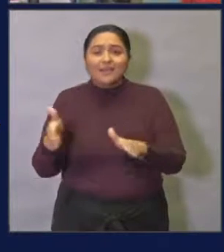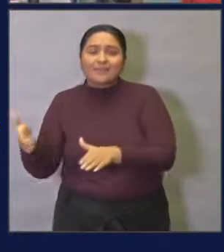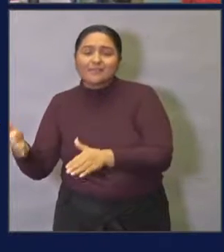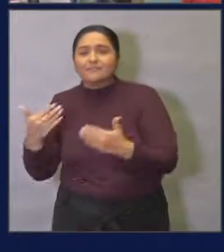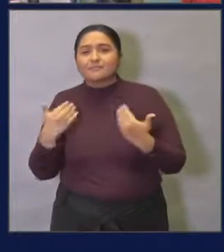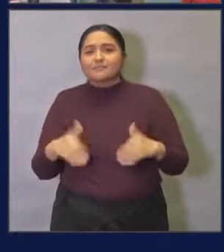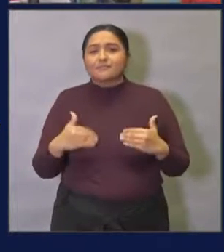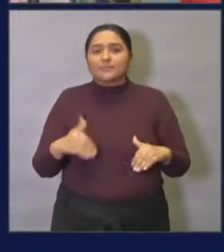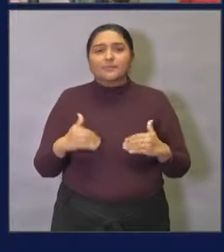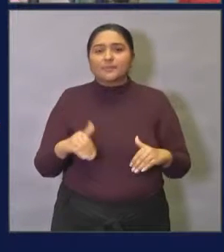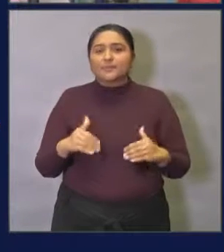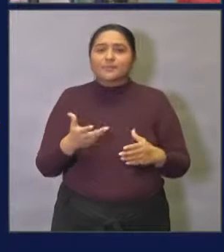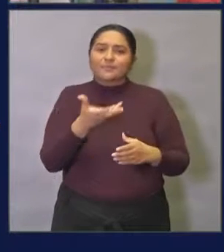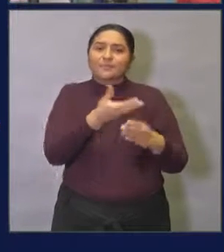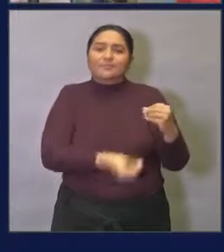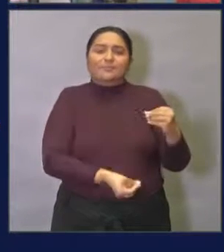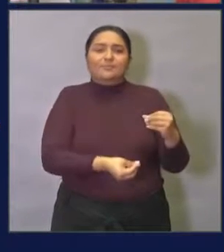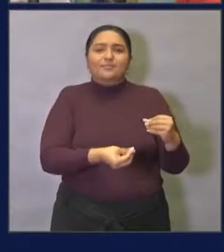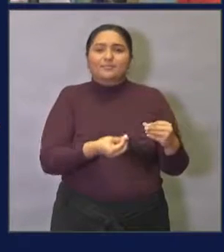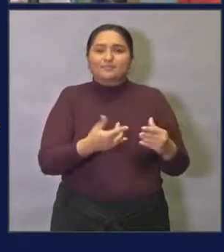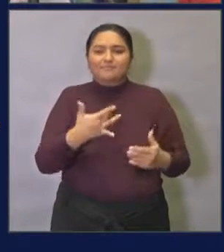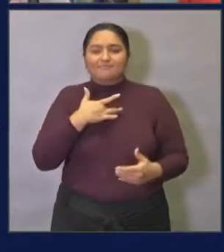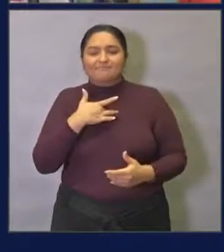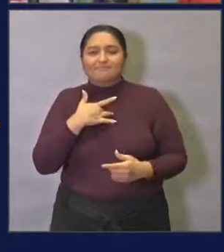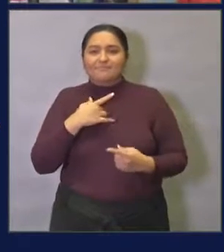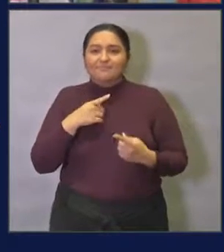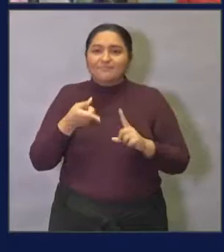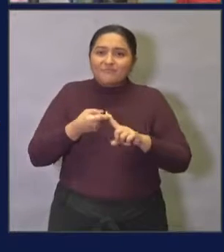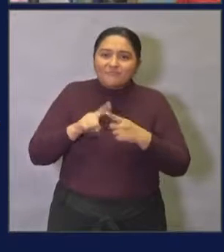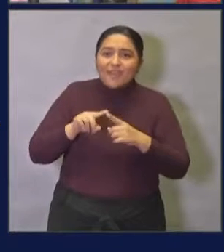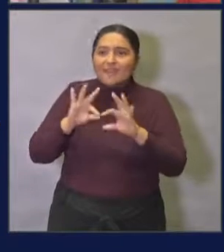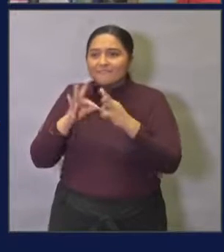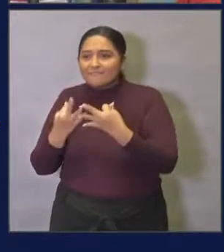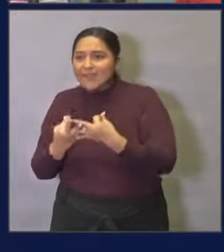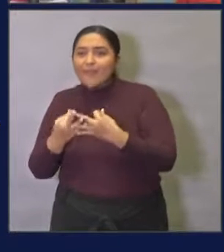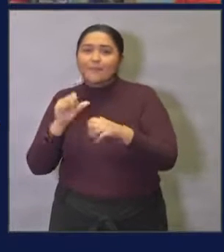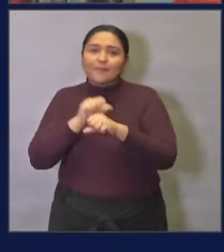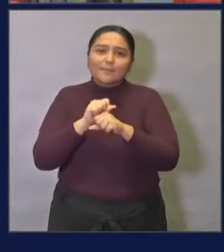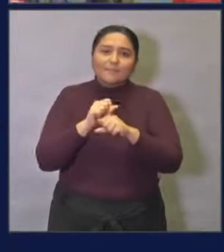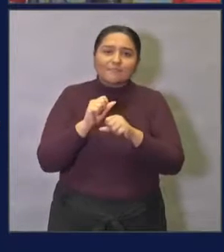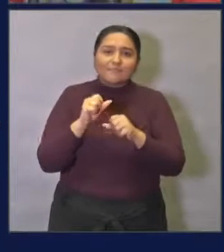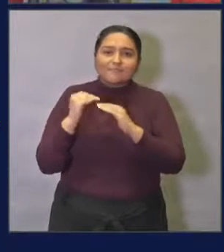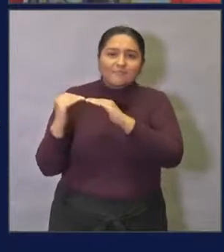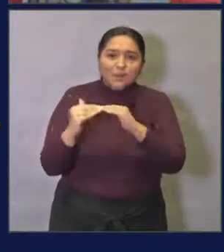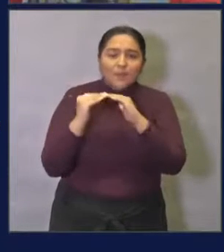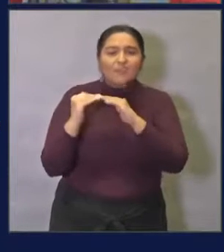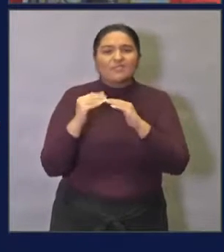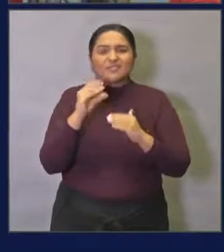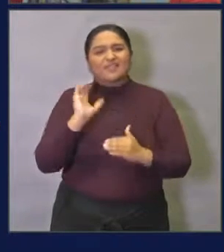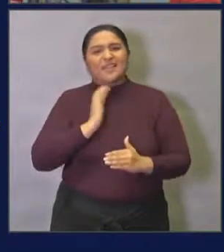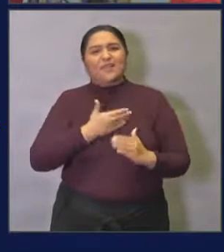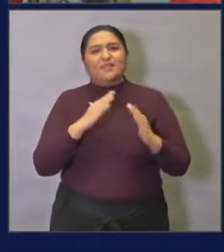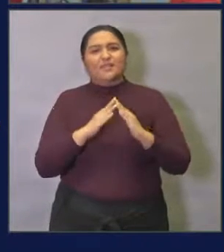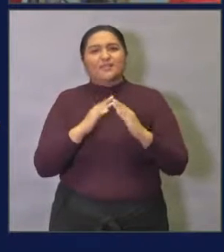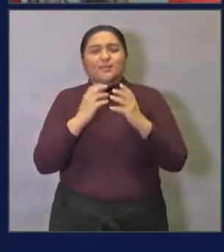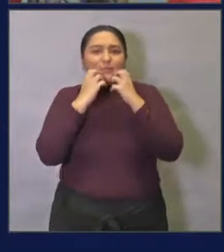pérdida irreparable para sus amigos, familiares y compañeros de trabajo y para toda nuestra